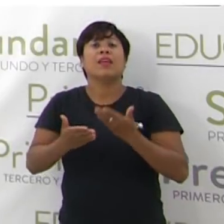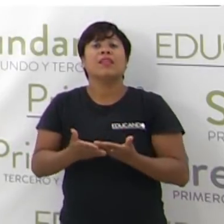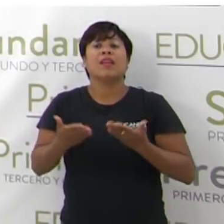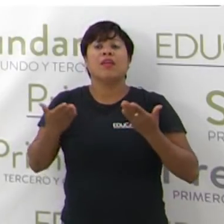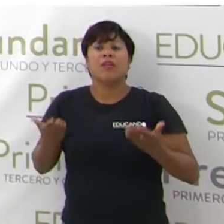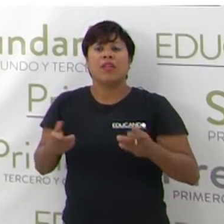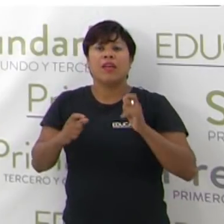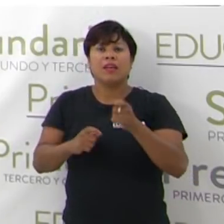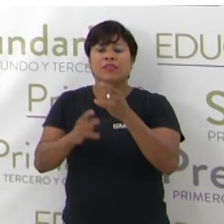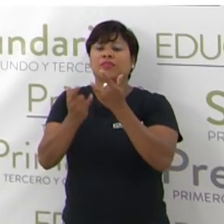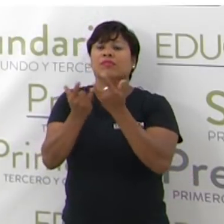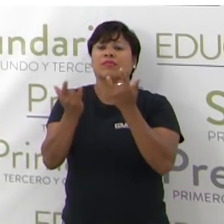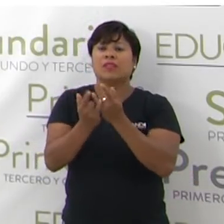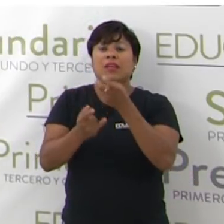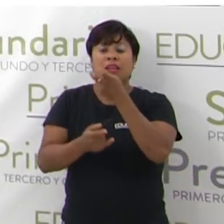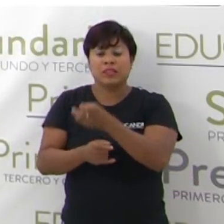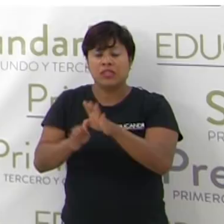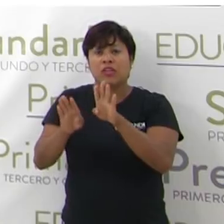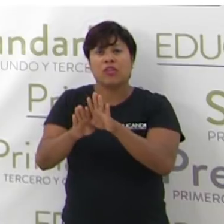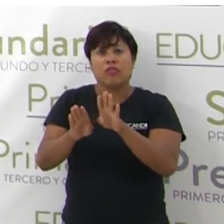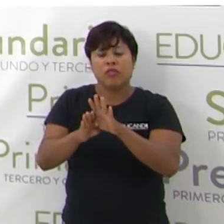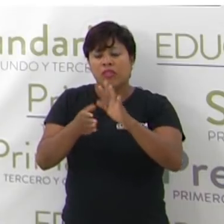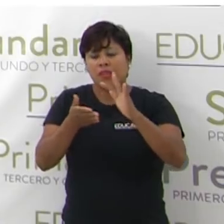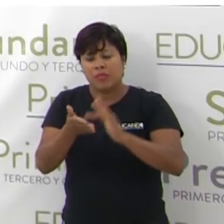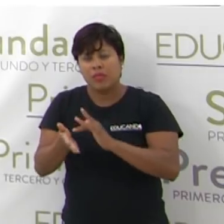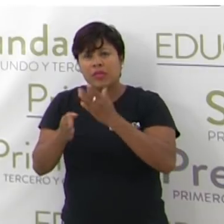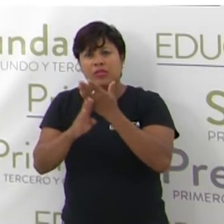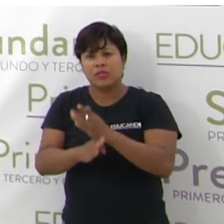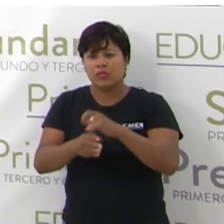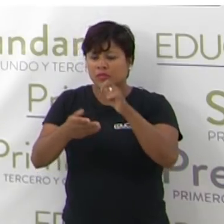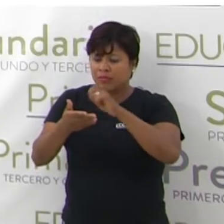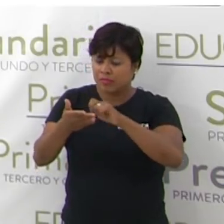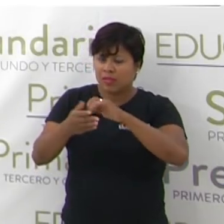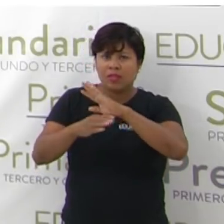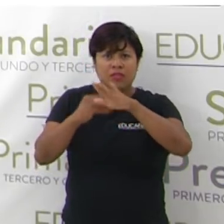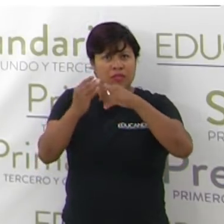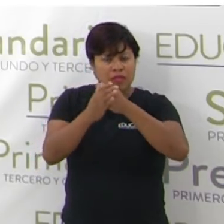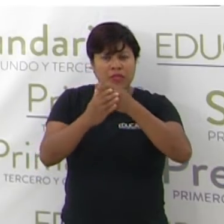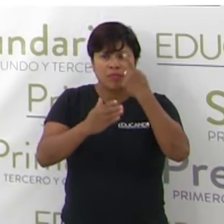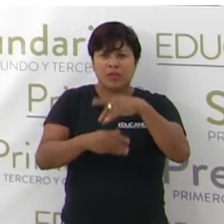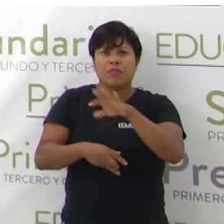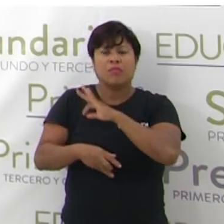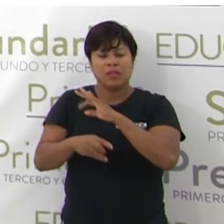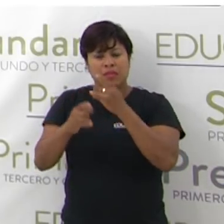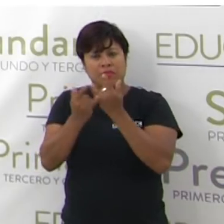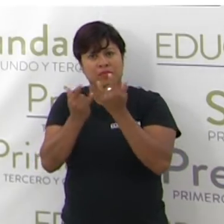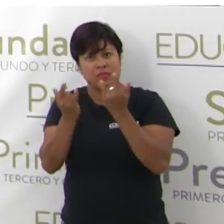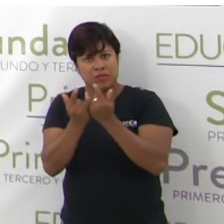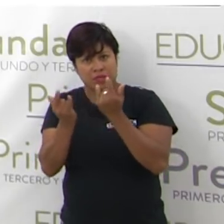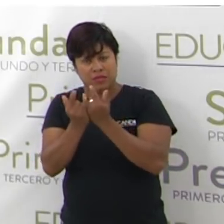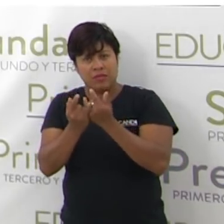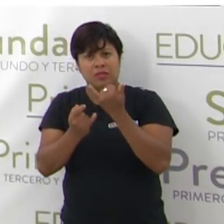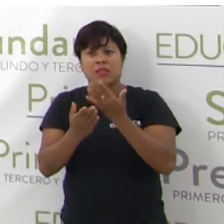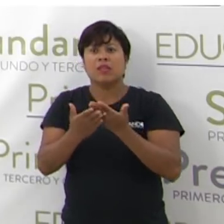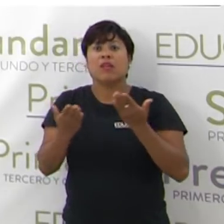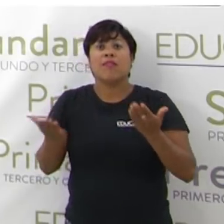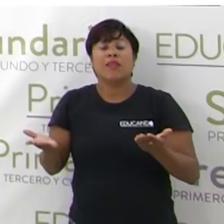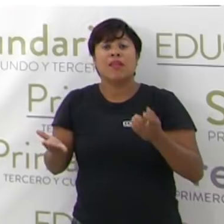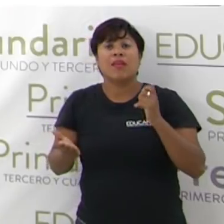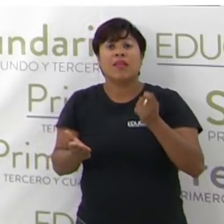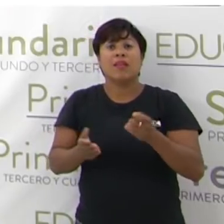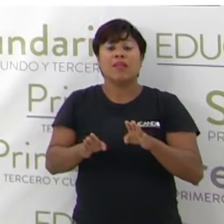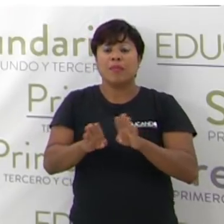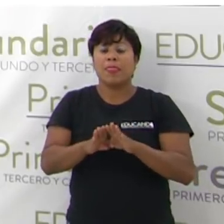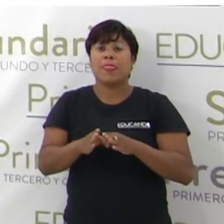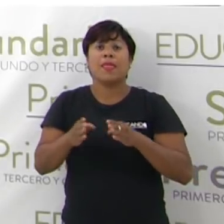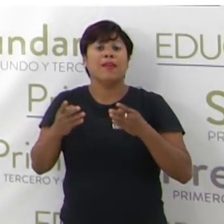un narrador que se apoya de los elementos que tiene a su alrededor para contar historias. Y ahorita ya es una gran